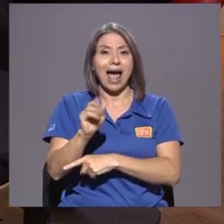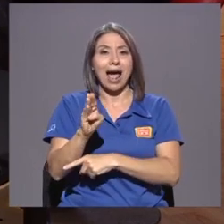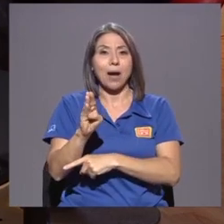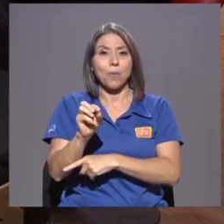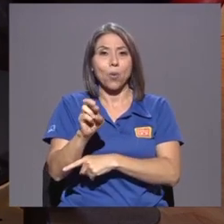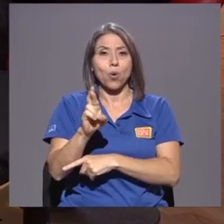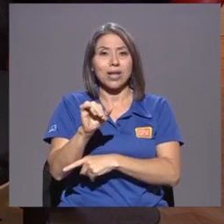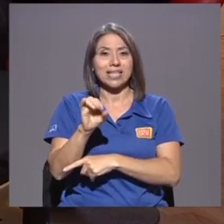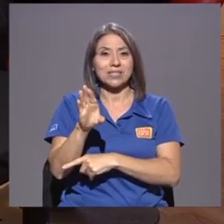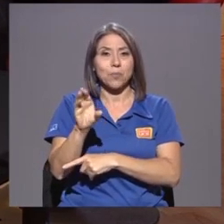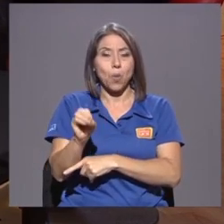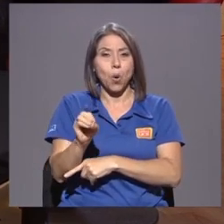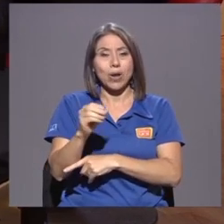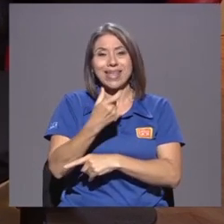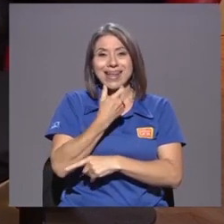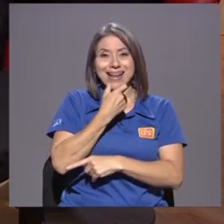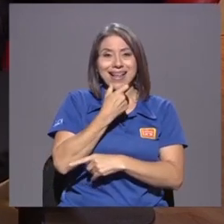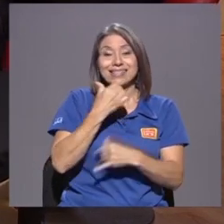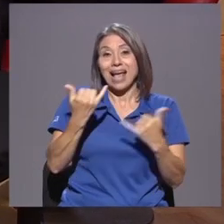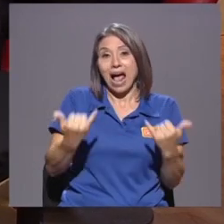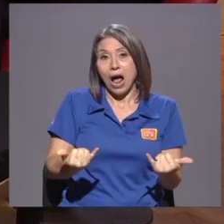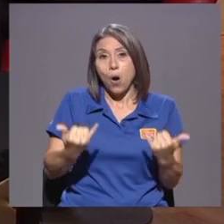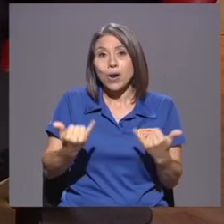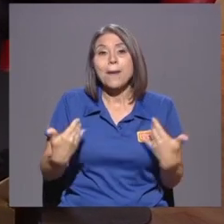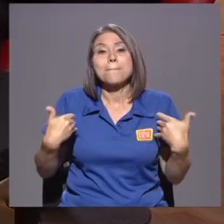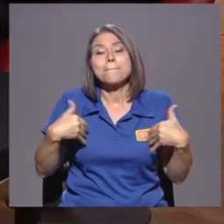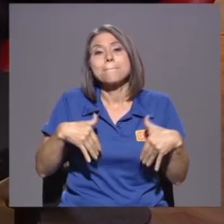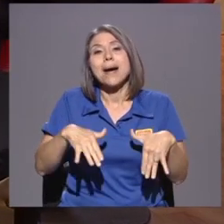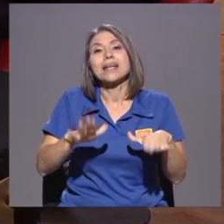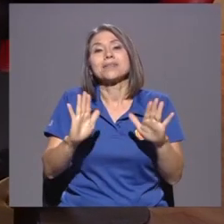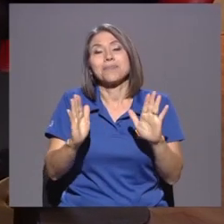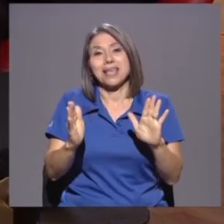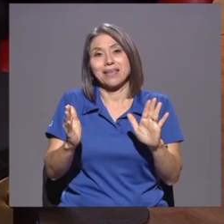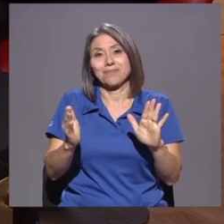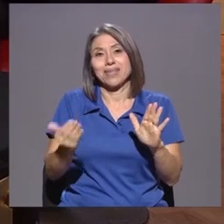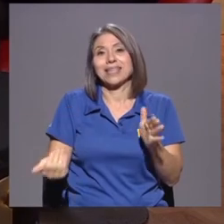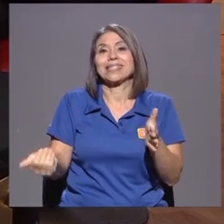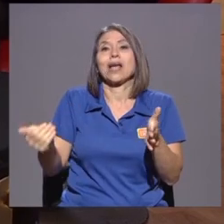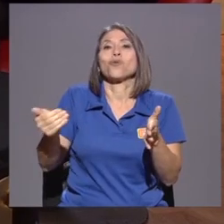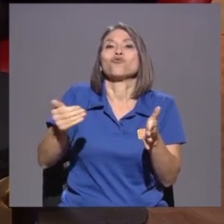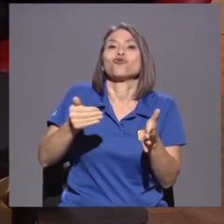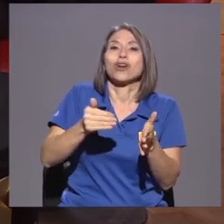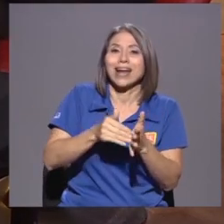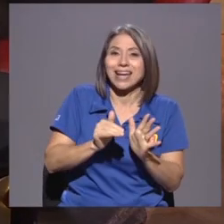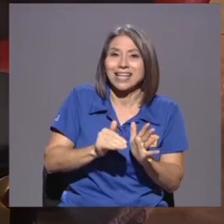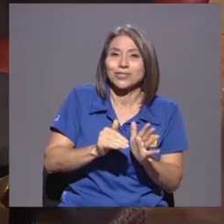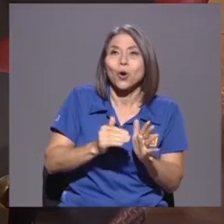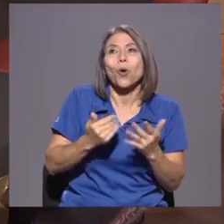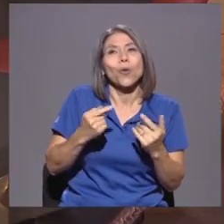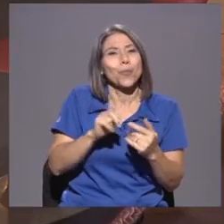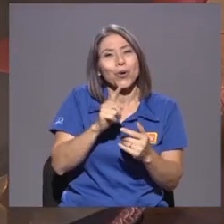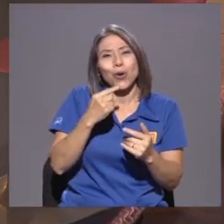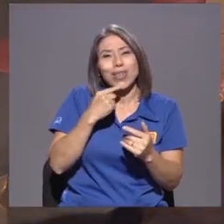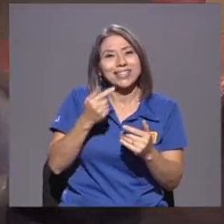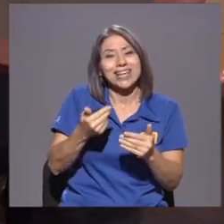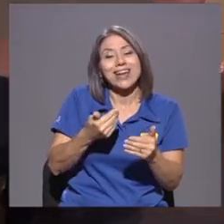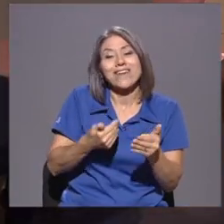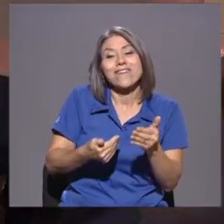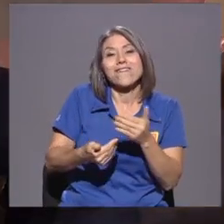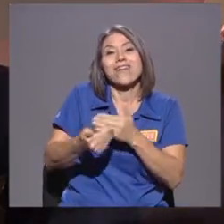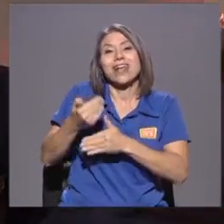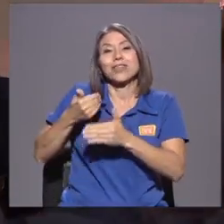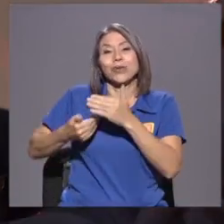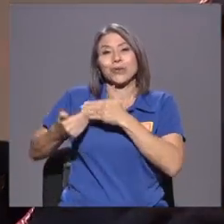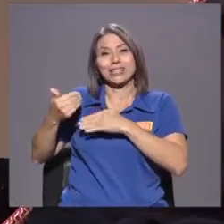ahora más bien está en un regreso por no decir retroceso hacia posiciones que el